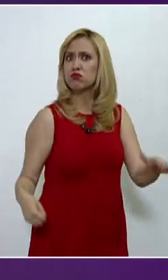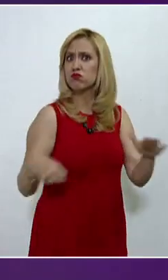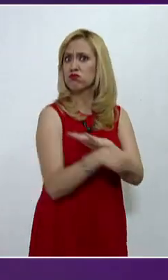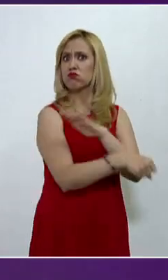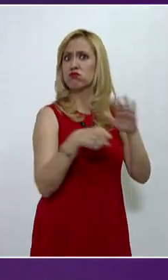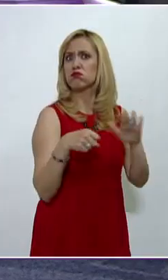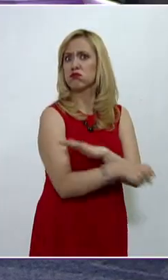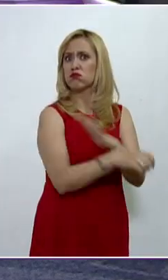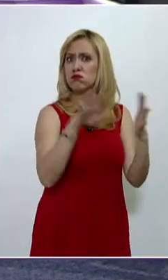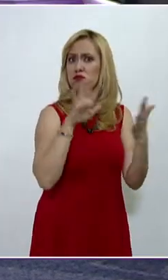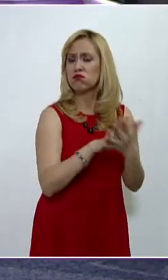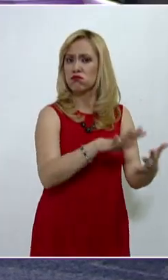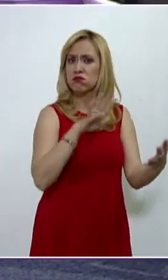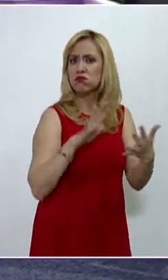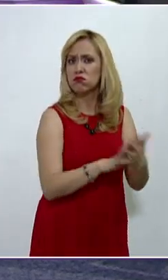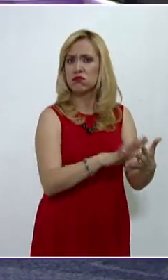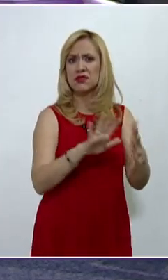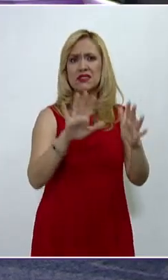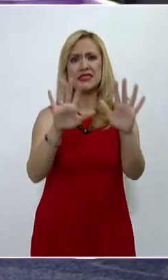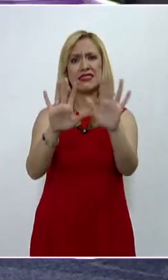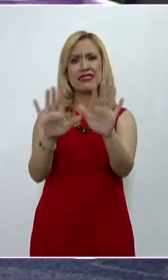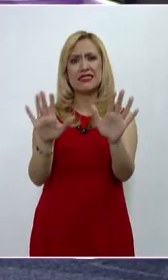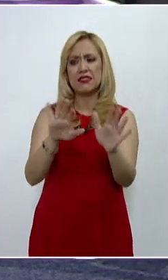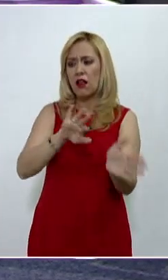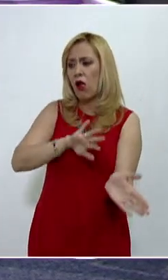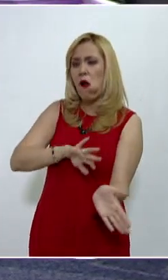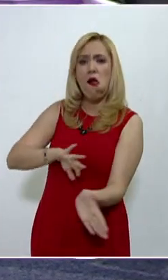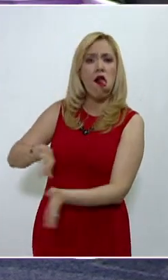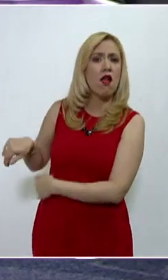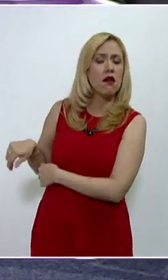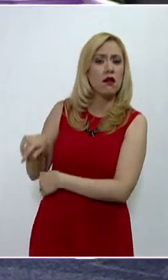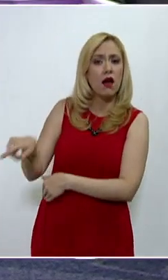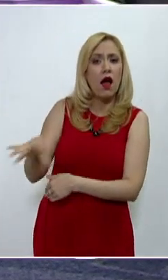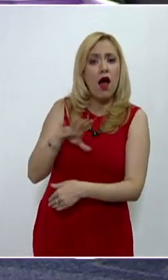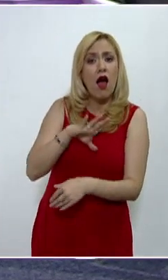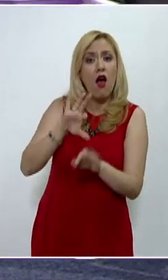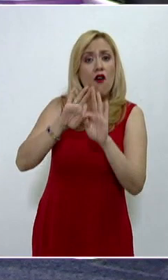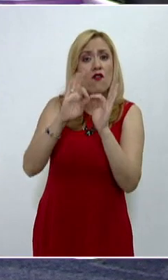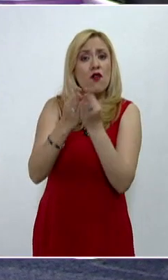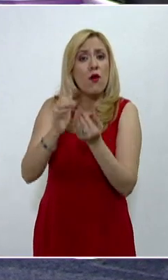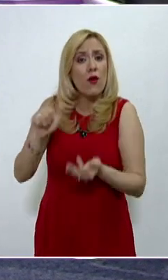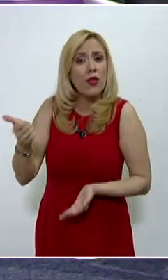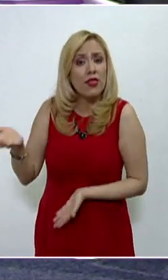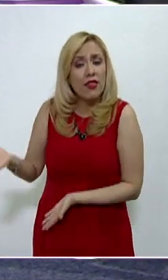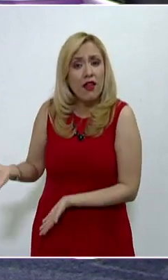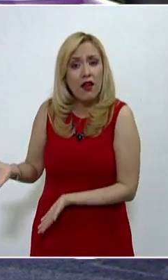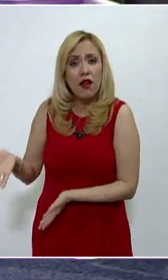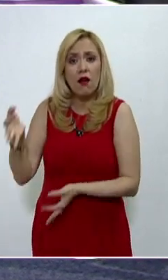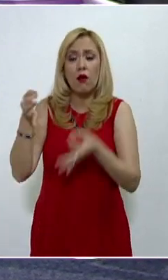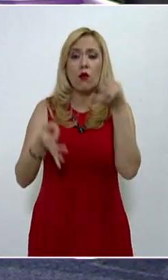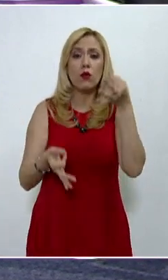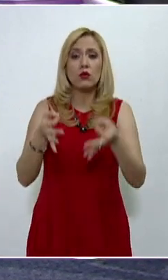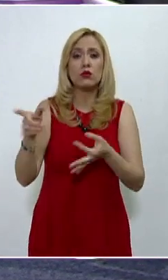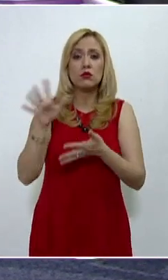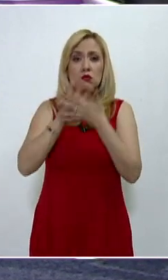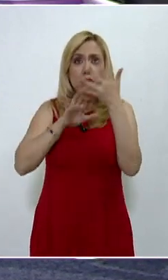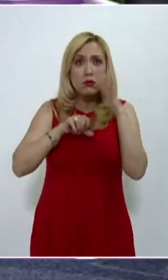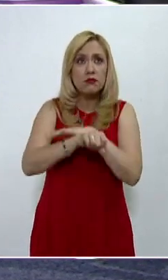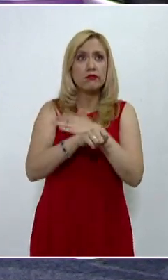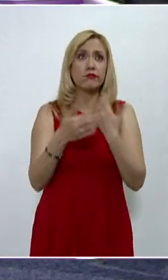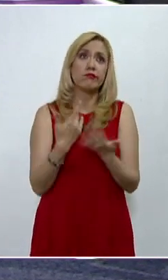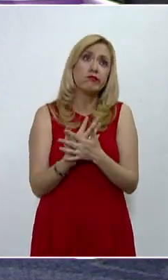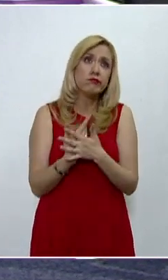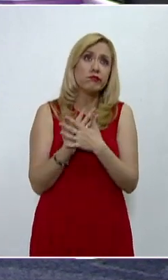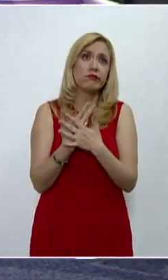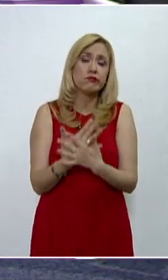entrada desechando todo el catálogo de medidas cautelares, estamos dejando a una tercera parte de los reclusos sin juicio encarcelados. A ver, quizá, ¿no? Para